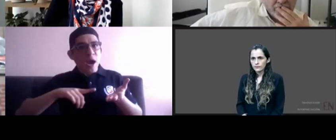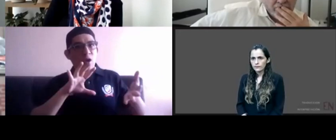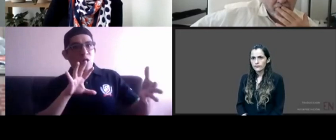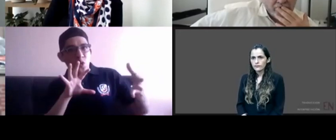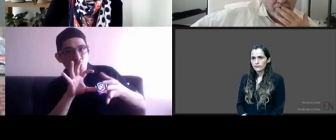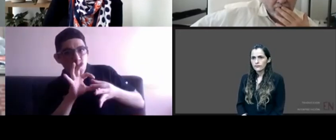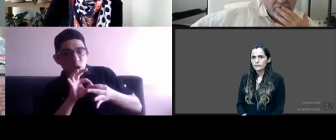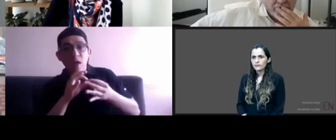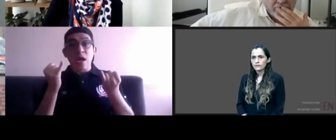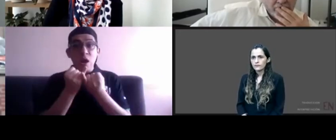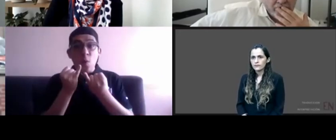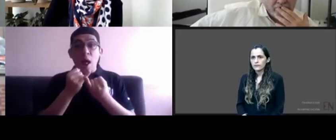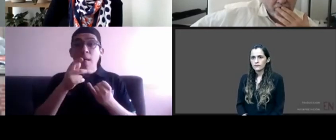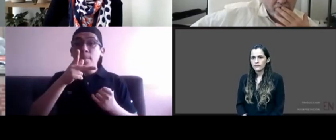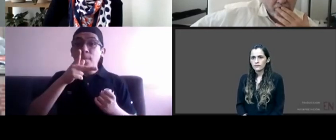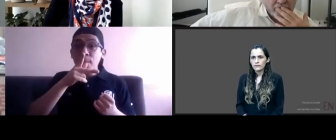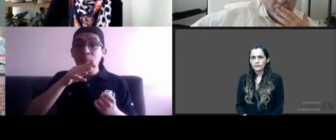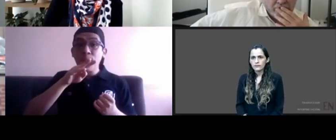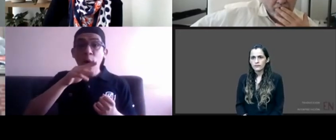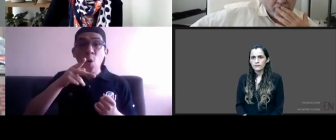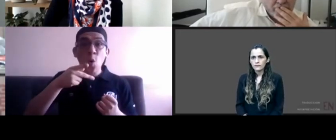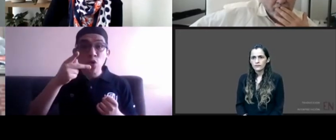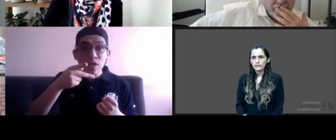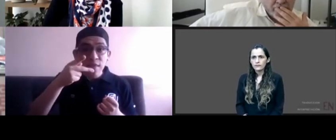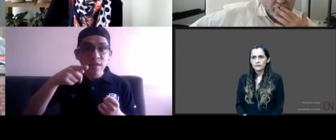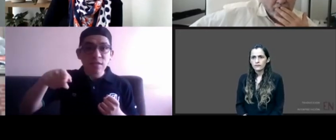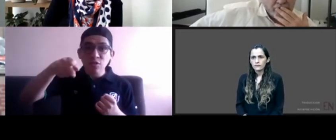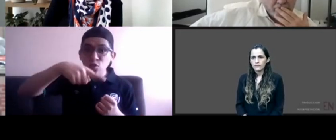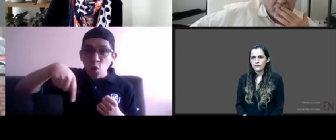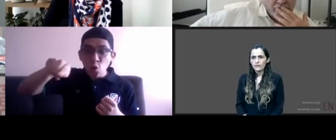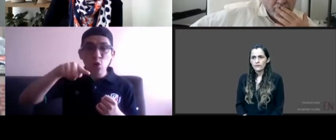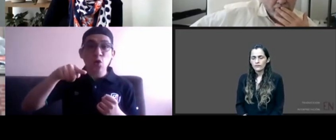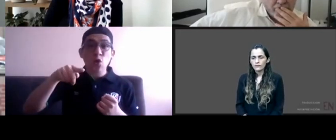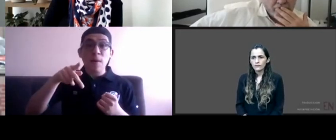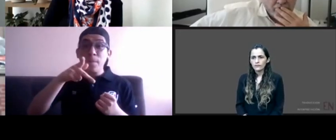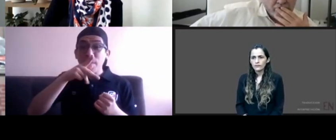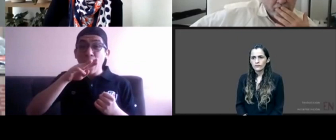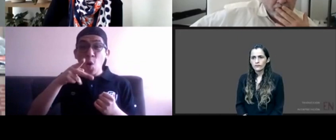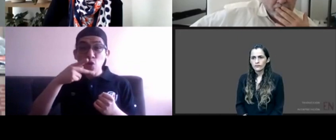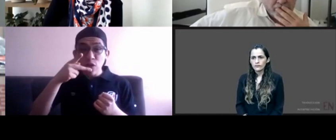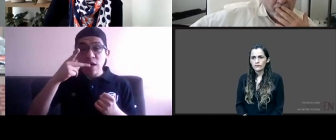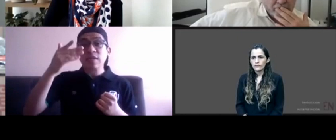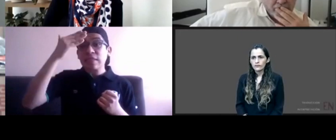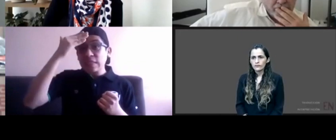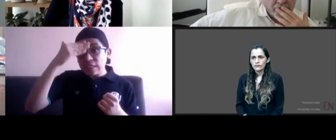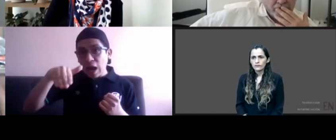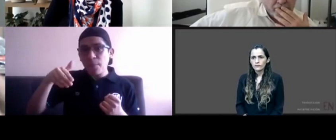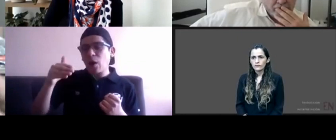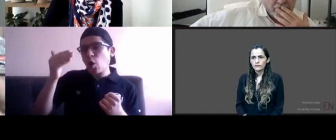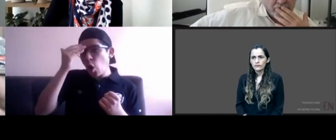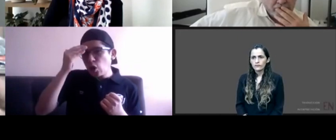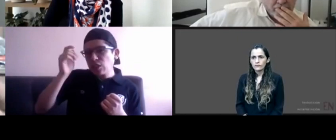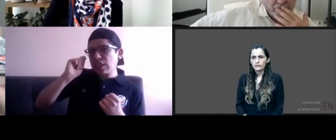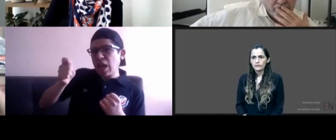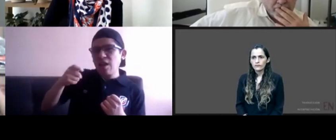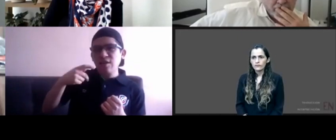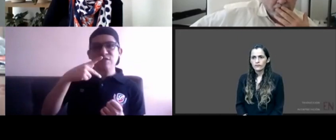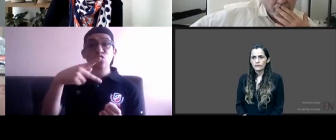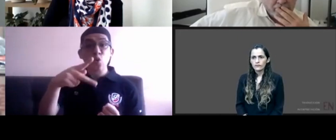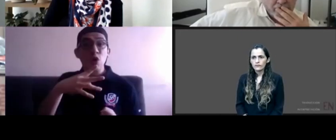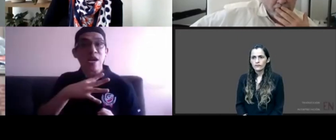movamos más, que hagamos un trabajo colaborativo con los oyentes y que los padres oyentes de niños